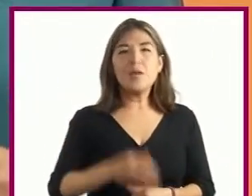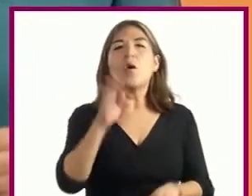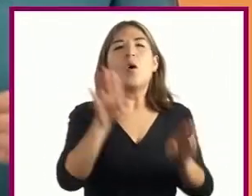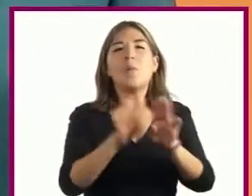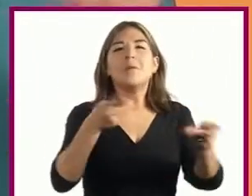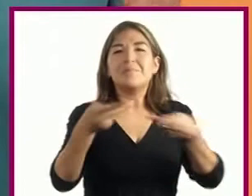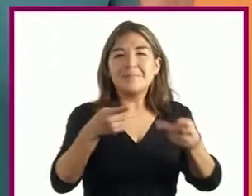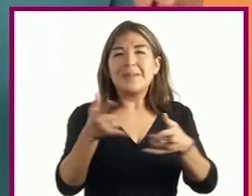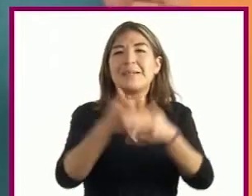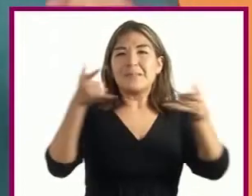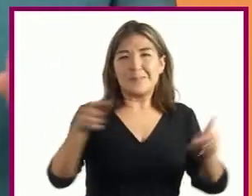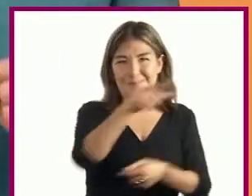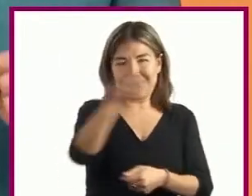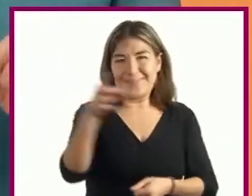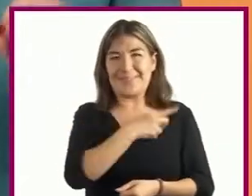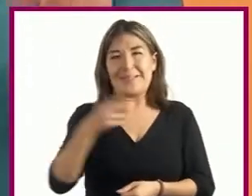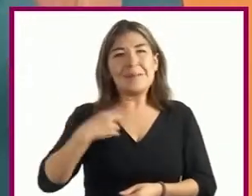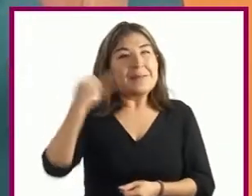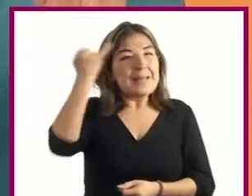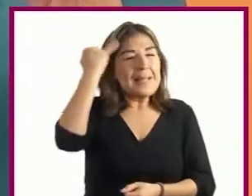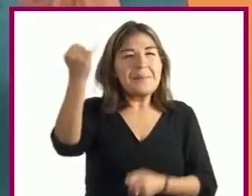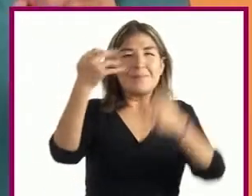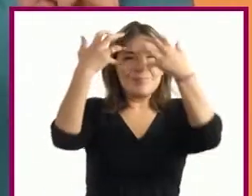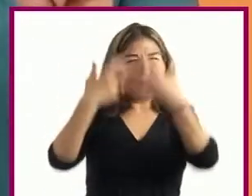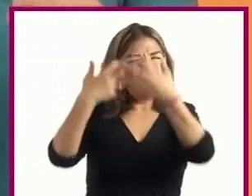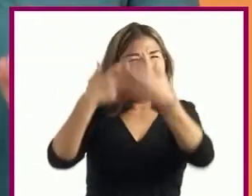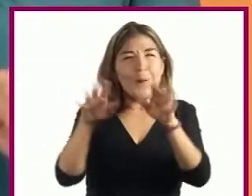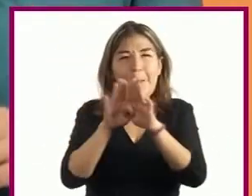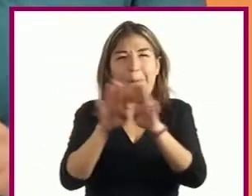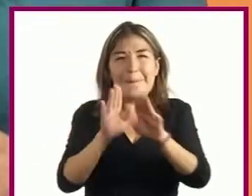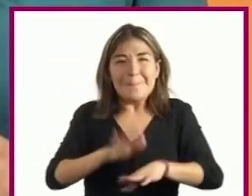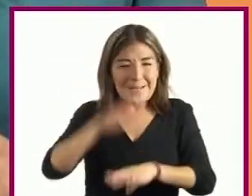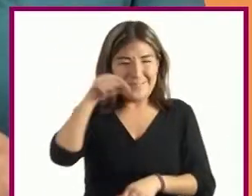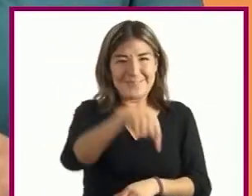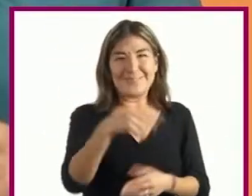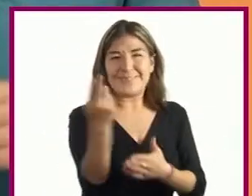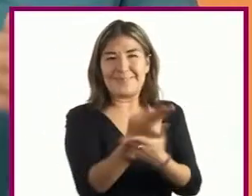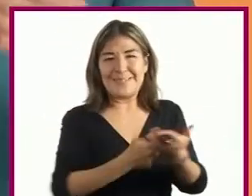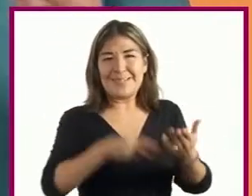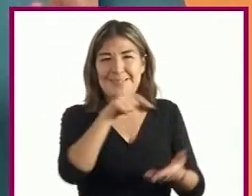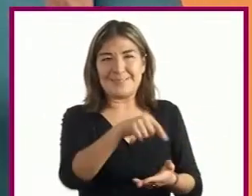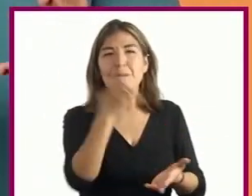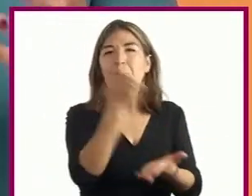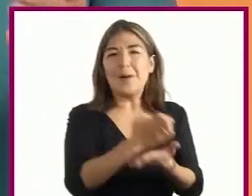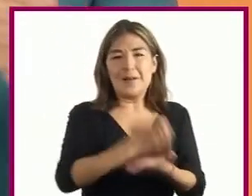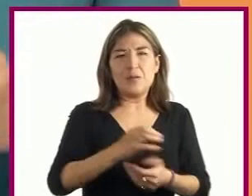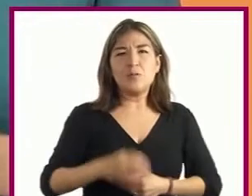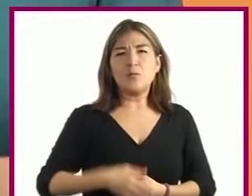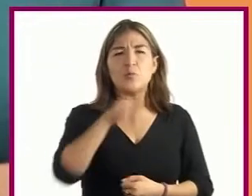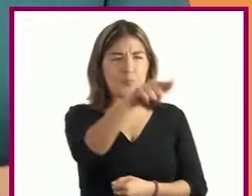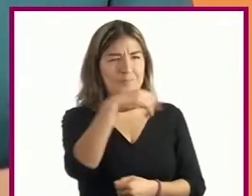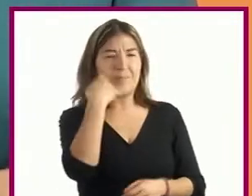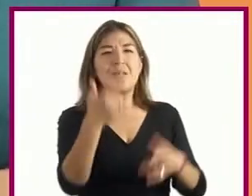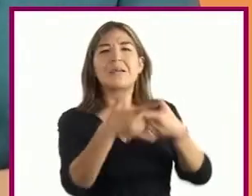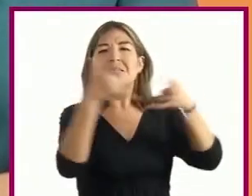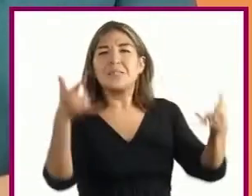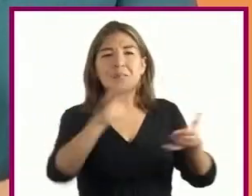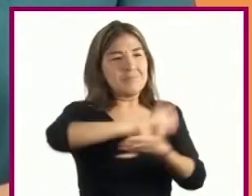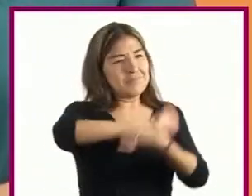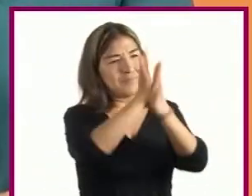una historieta requiere de gran imaginación, que hay que poner en marcha sobre nuestro cuaderno. ¿Te gustaría transformar una narración en